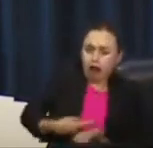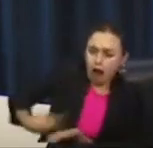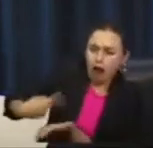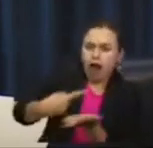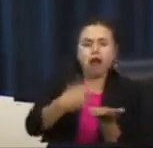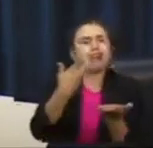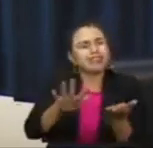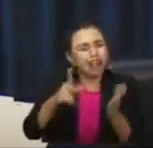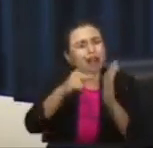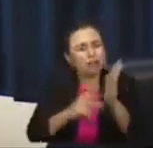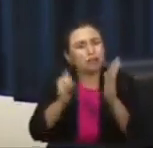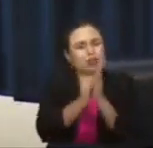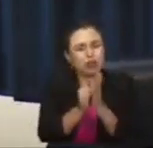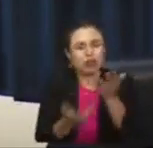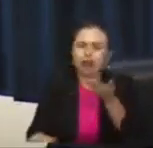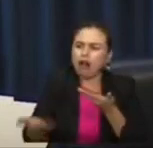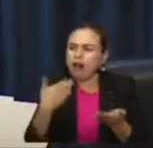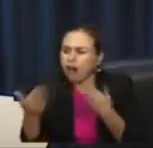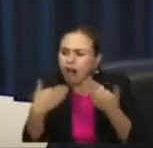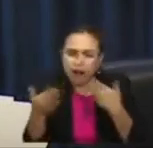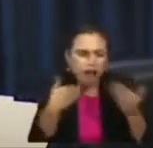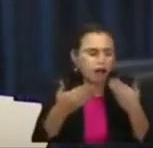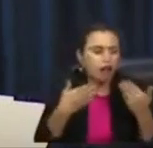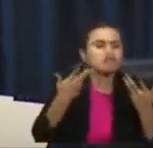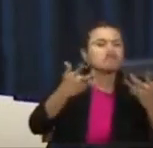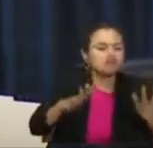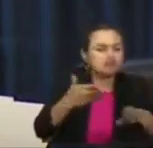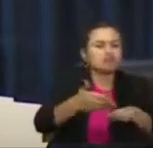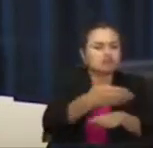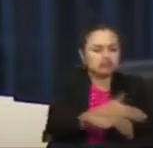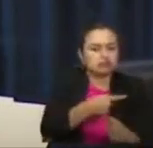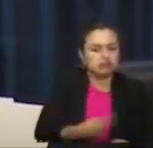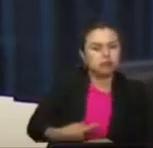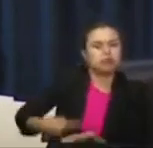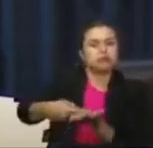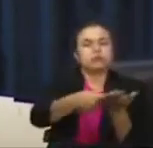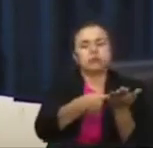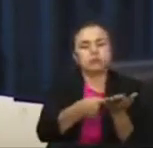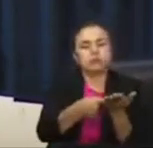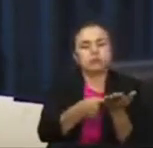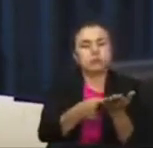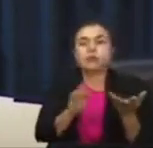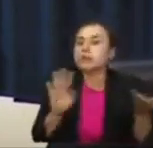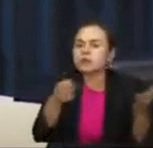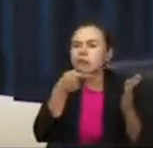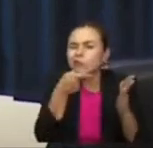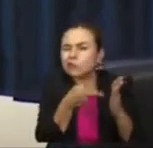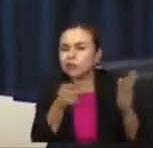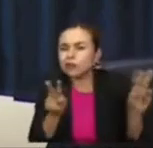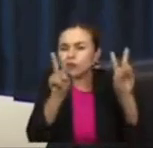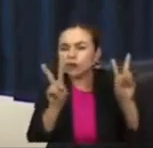Asamblea anterior con todas las fracciones parlamentarias iba directamente